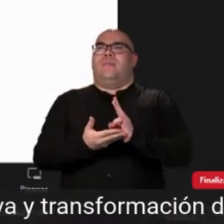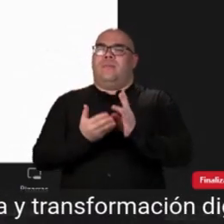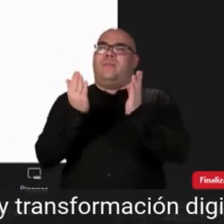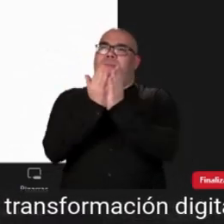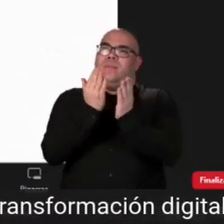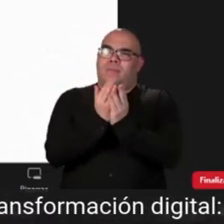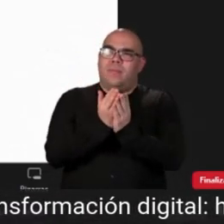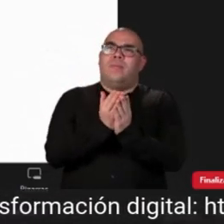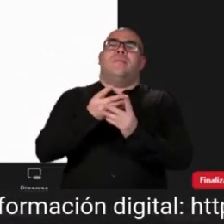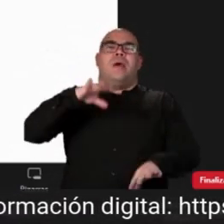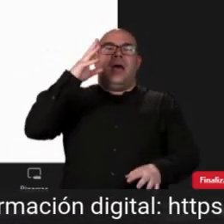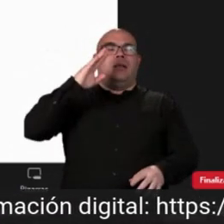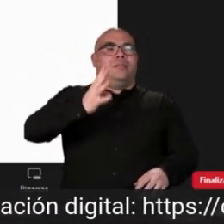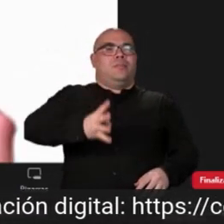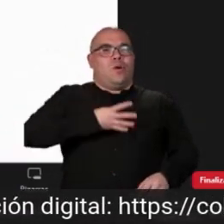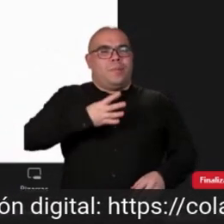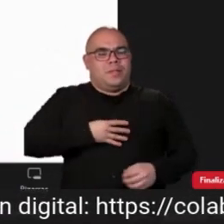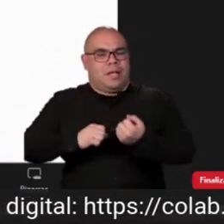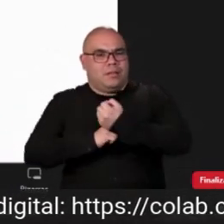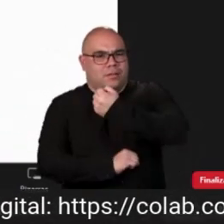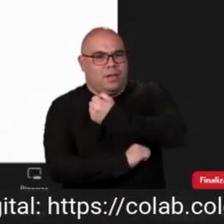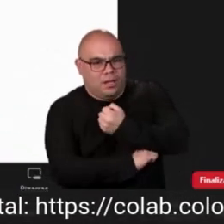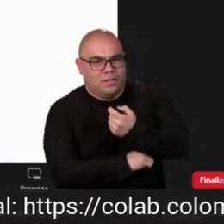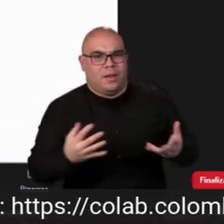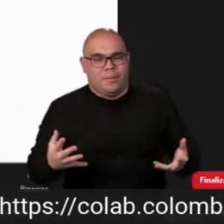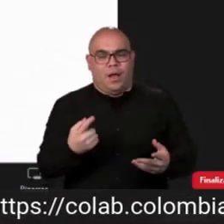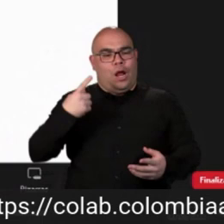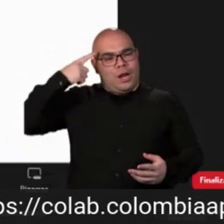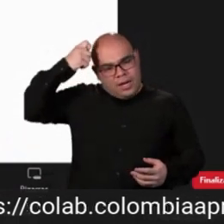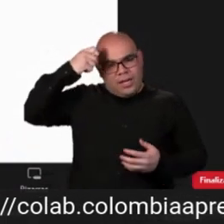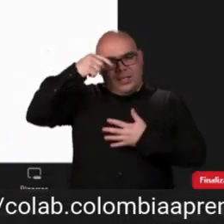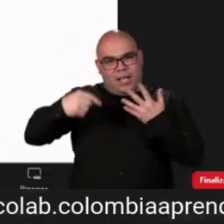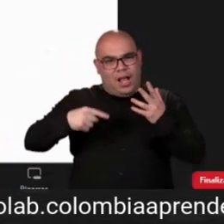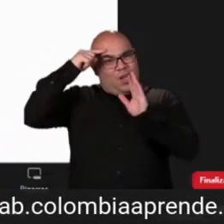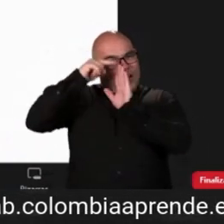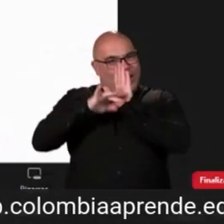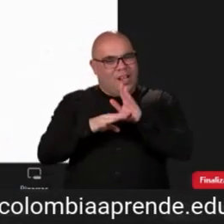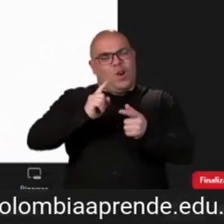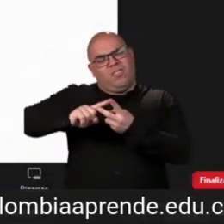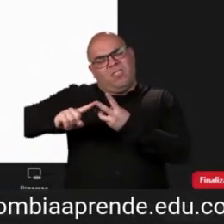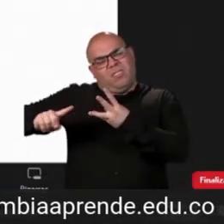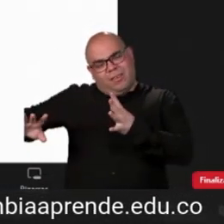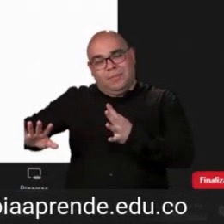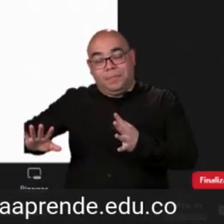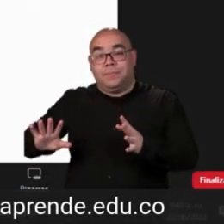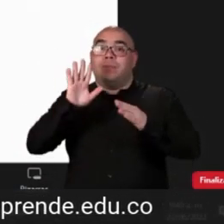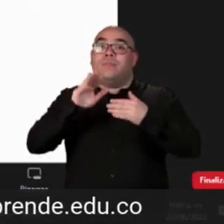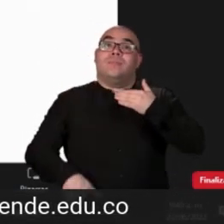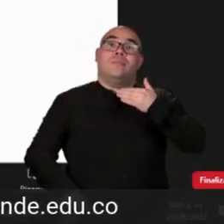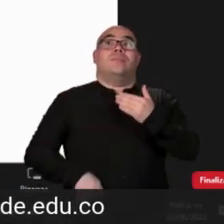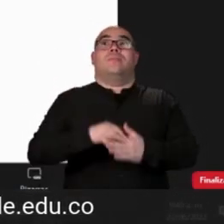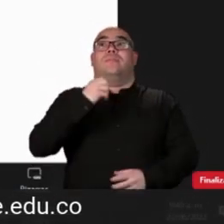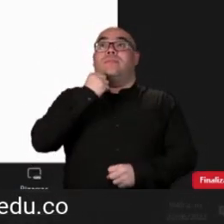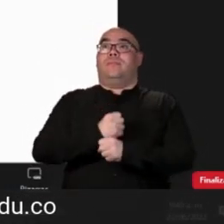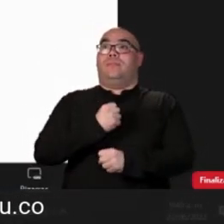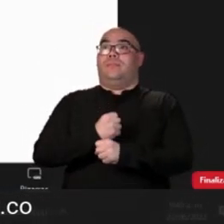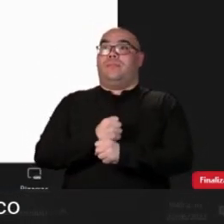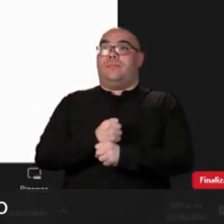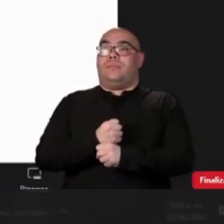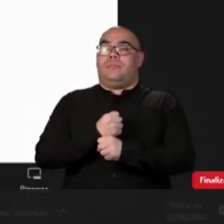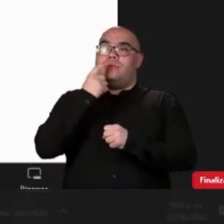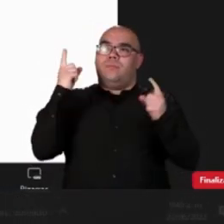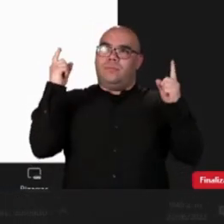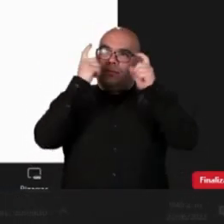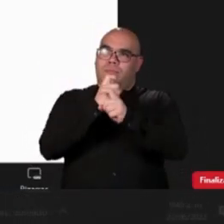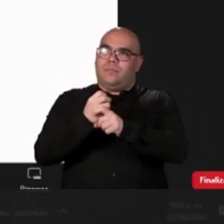competencias, con retos, con flexibilidad en el currículum, etcétera. Y cuando empezamos a trabajar en esto, creamos grupos